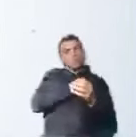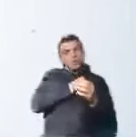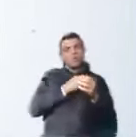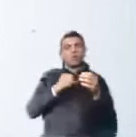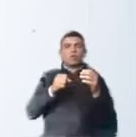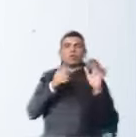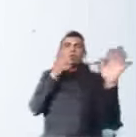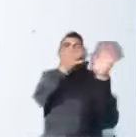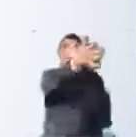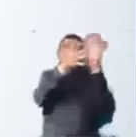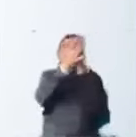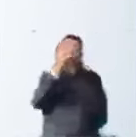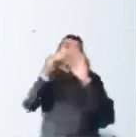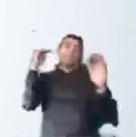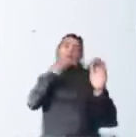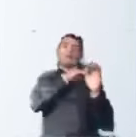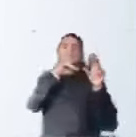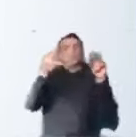erróneas.